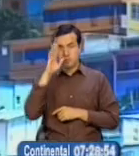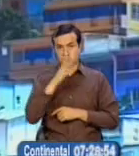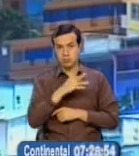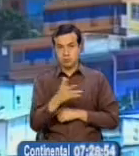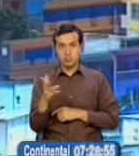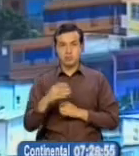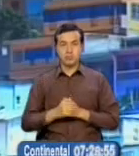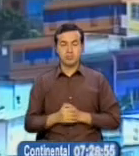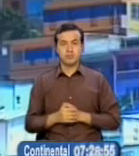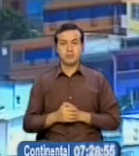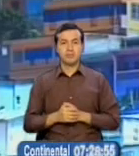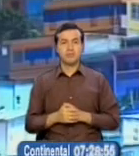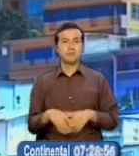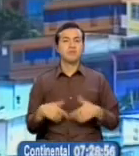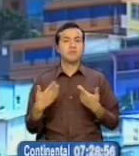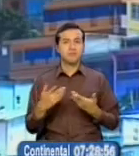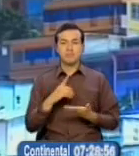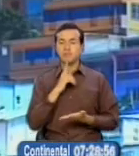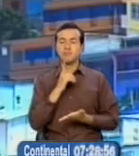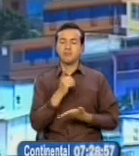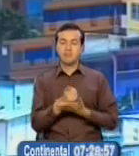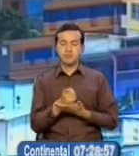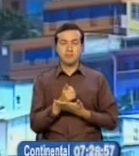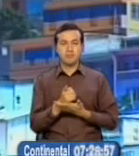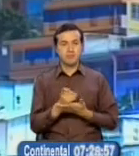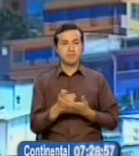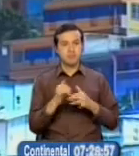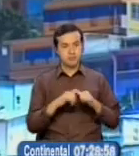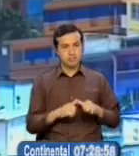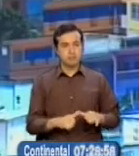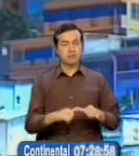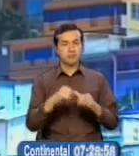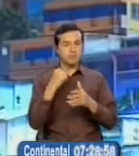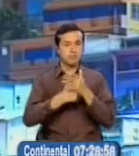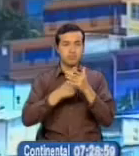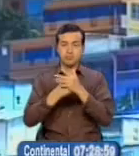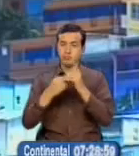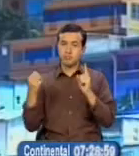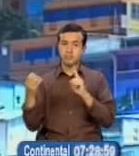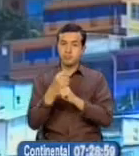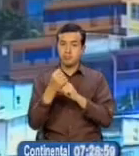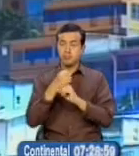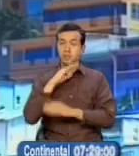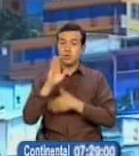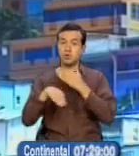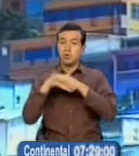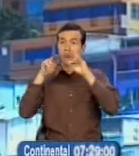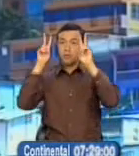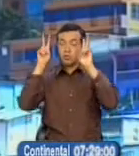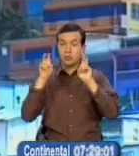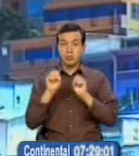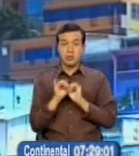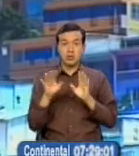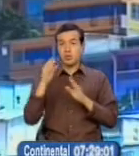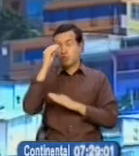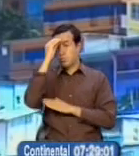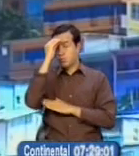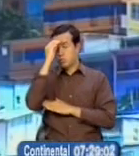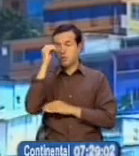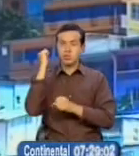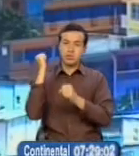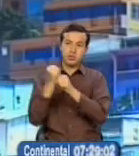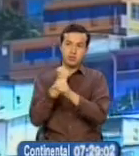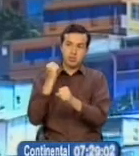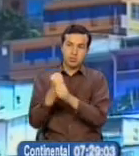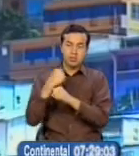nuestra para que, por supuesto, podamos conquistar nuestras luchas. O sea, todas las temáticas en general, en educación, en